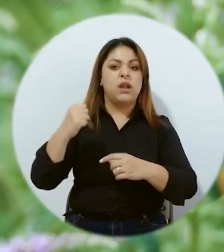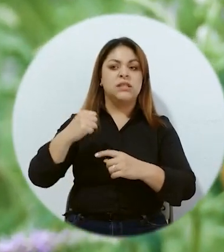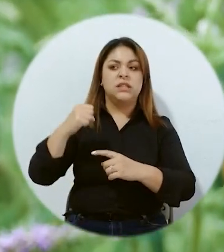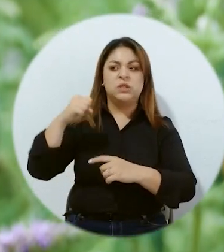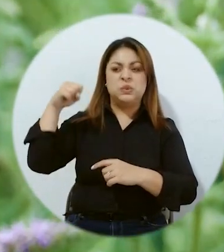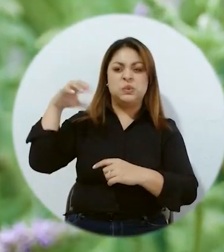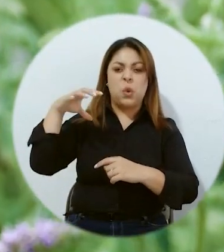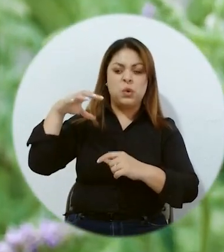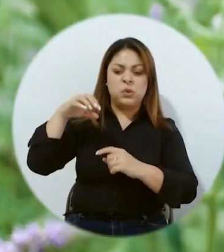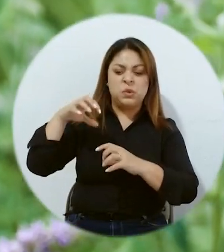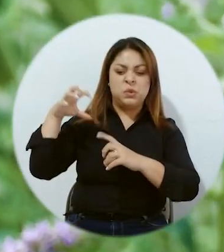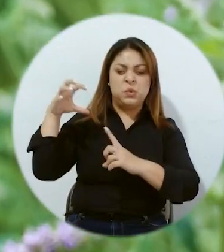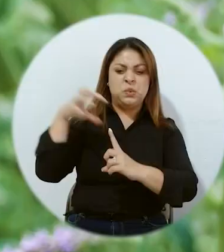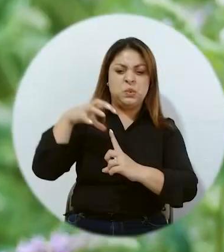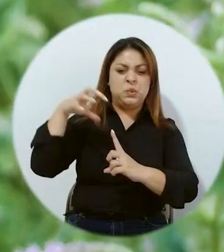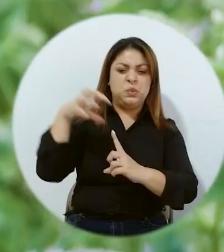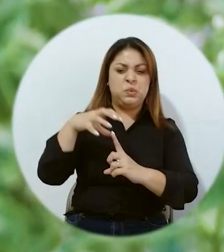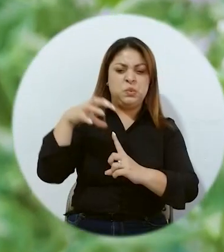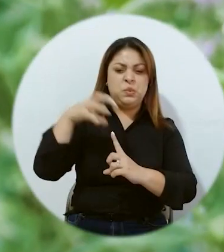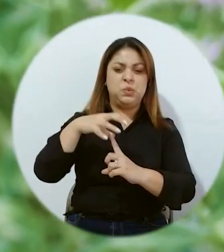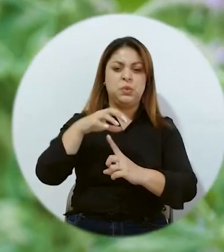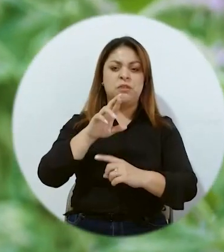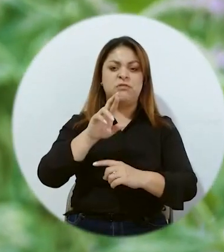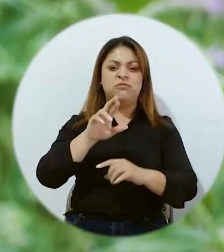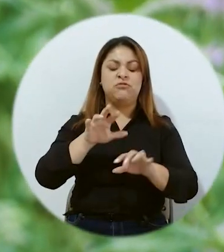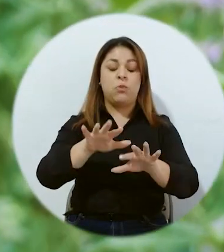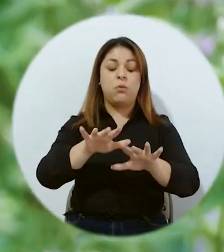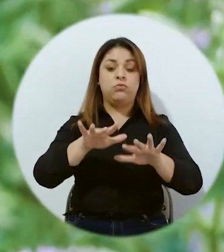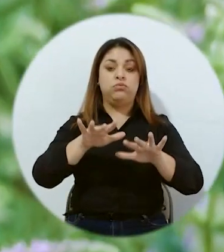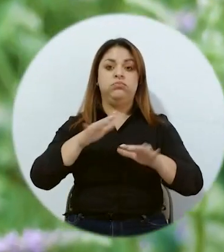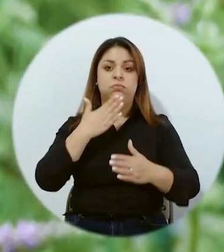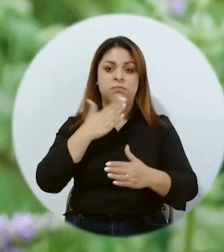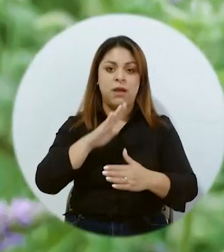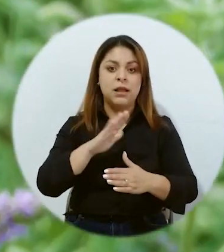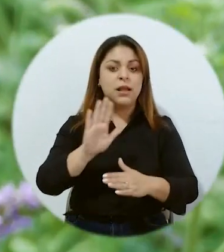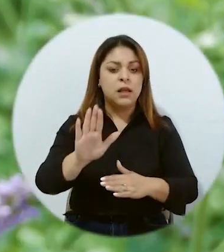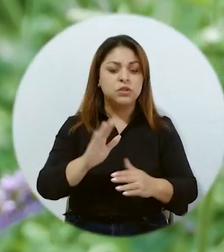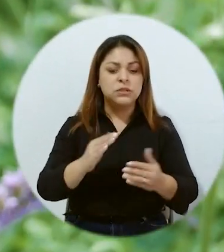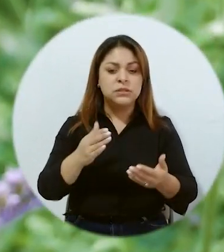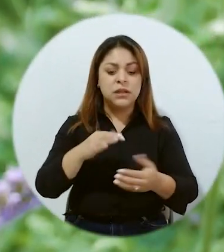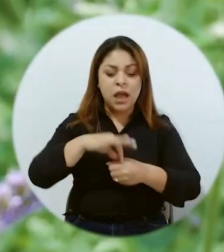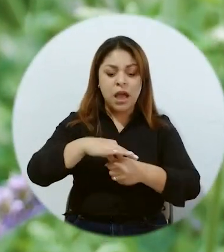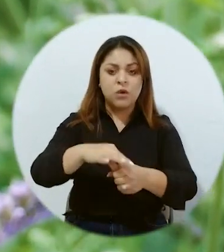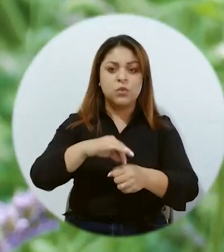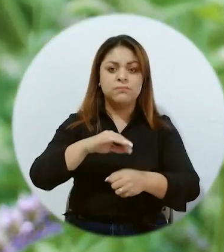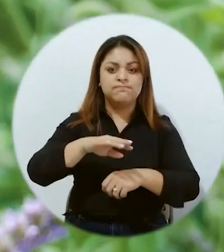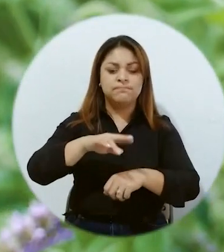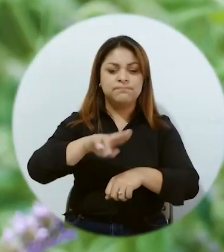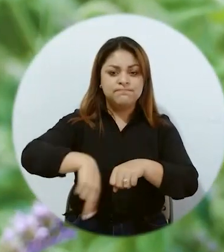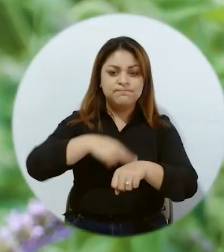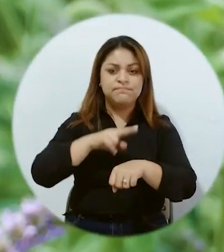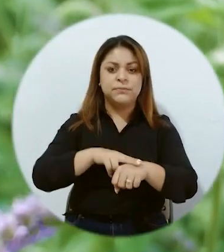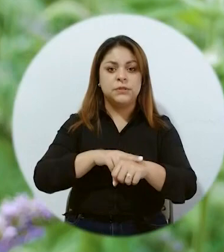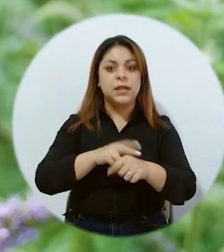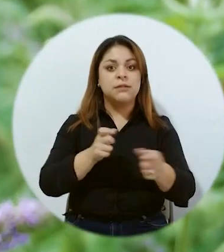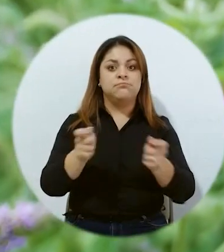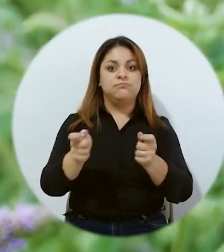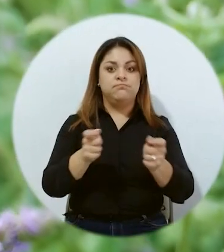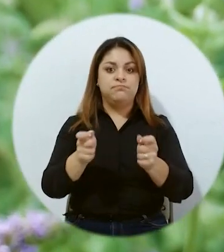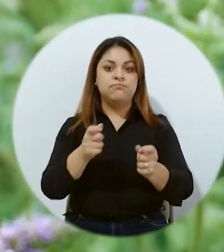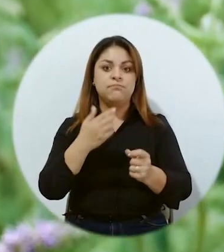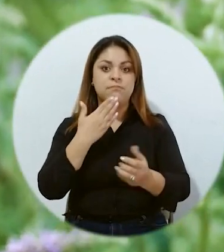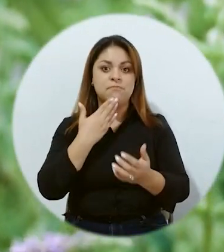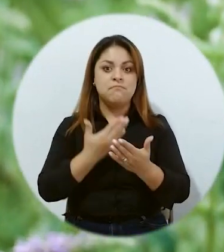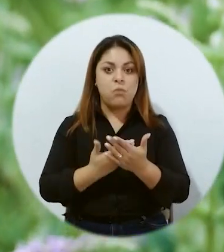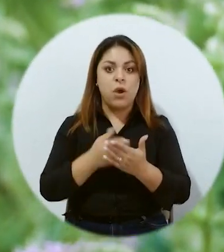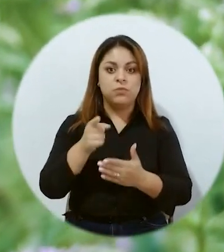situación donde más bien hay excesos de radiación, entonces hay que tener un uso eficiente de los recursos y la agroecología promueve eso, justamente como haciendo